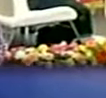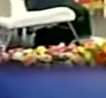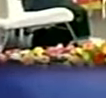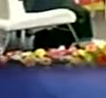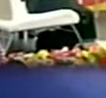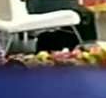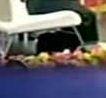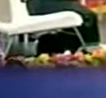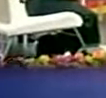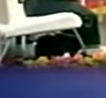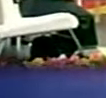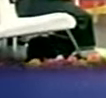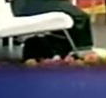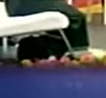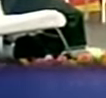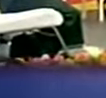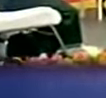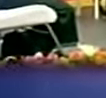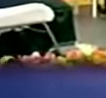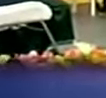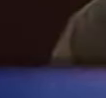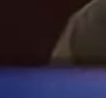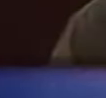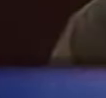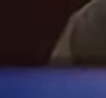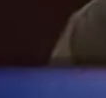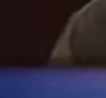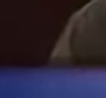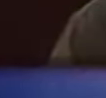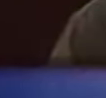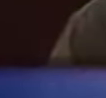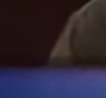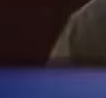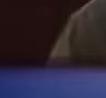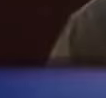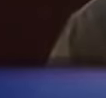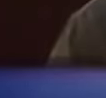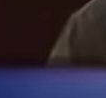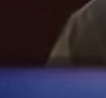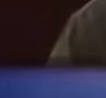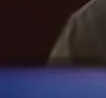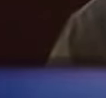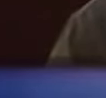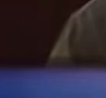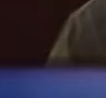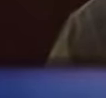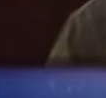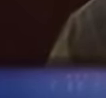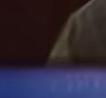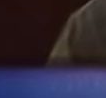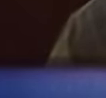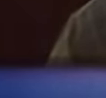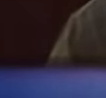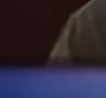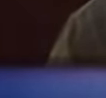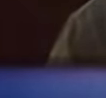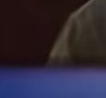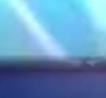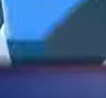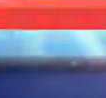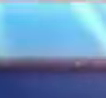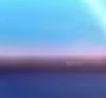Presidente Lenín Moreno inauguró diálogo nacional para fortalecer acercamientos con diferentes sectores sociales y construir políticas